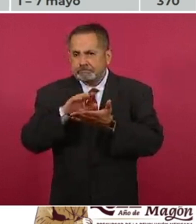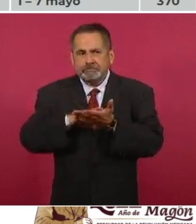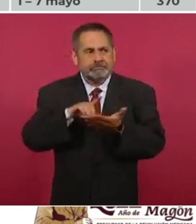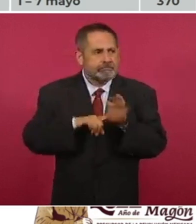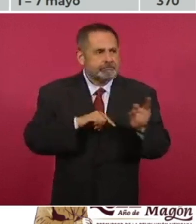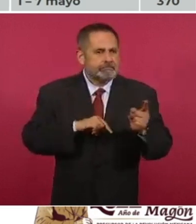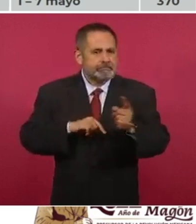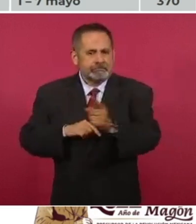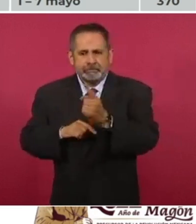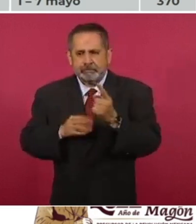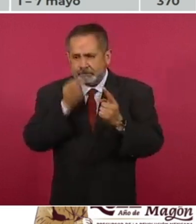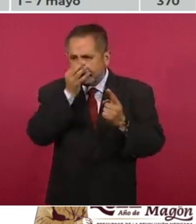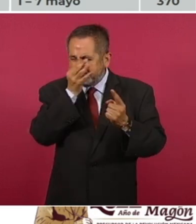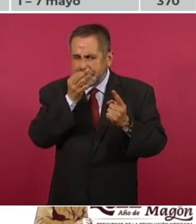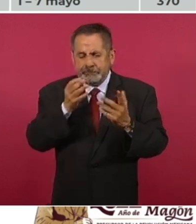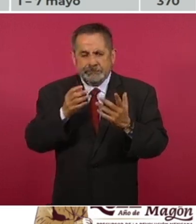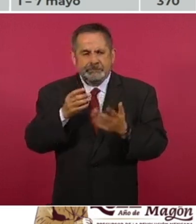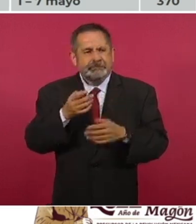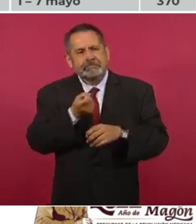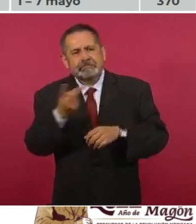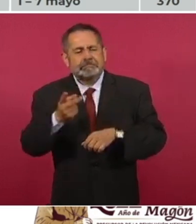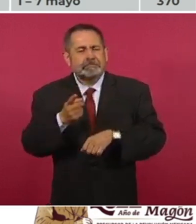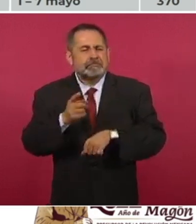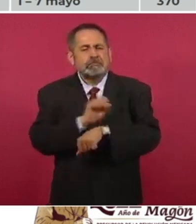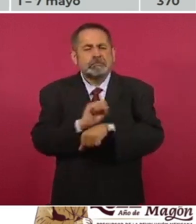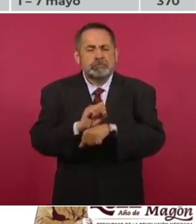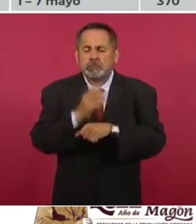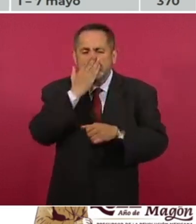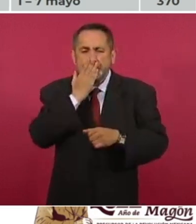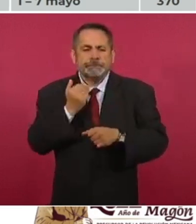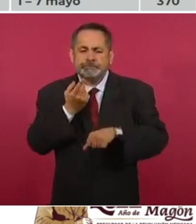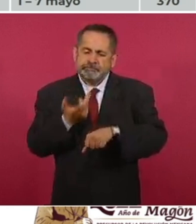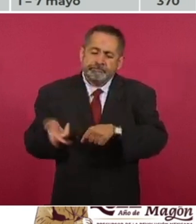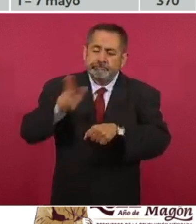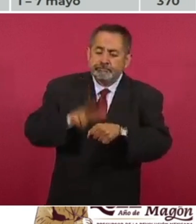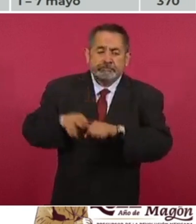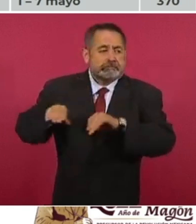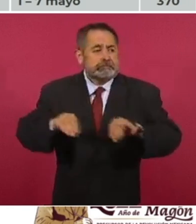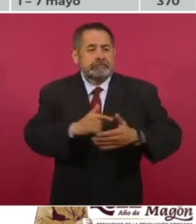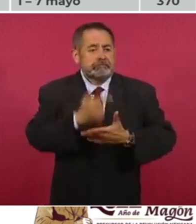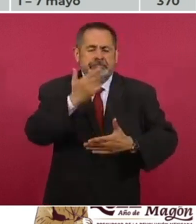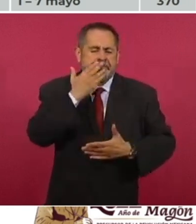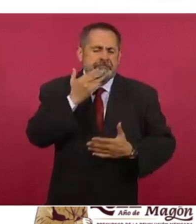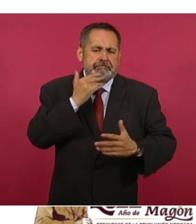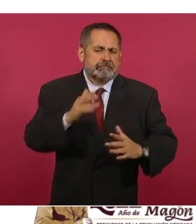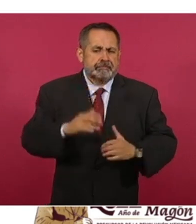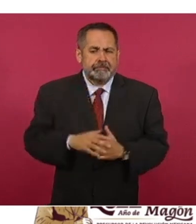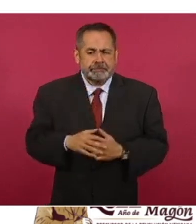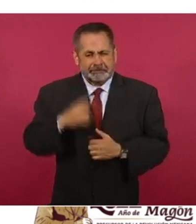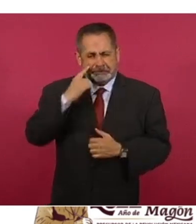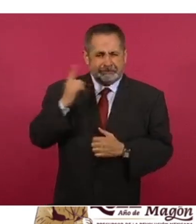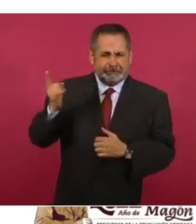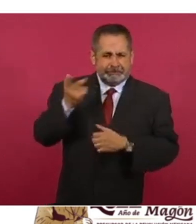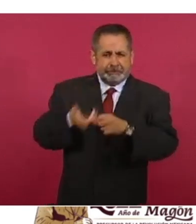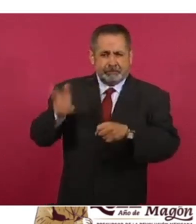la mayoría son casos leves que no están hospitalizados la siguiente nos muestra que la hospitalización está